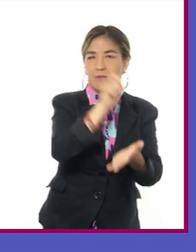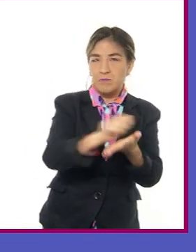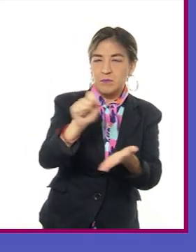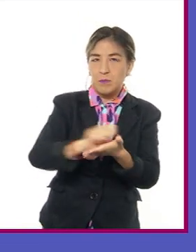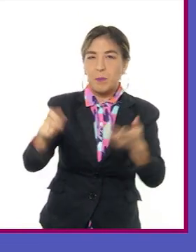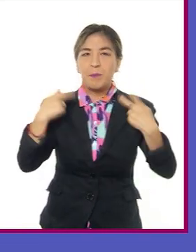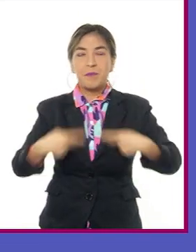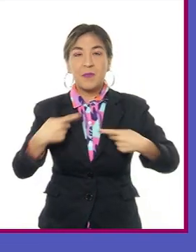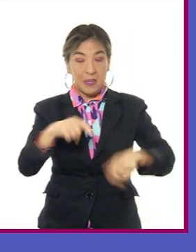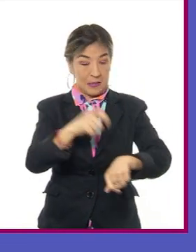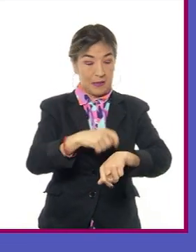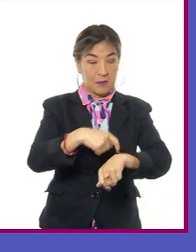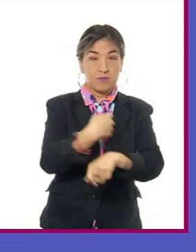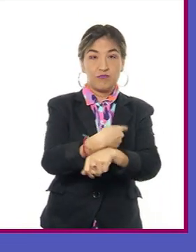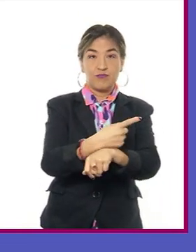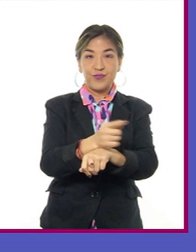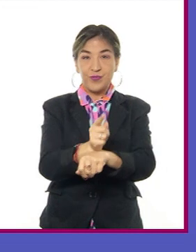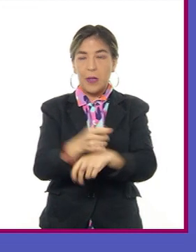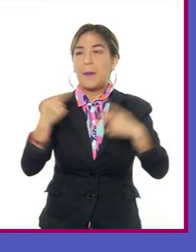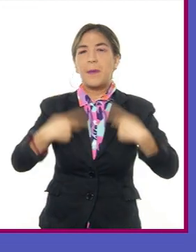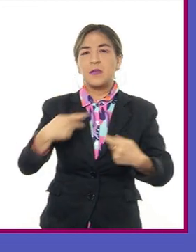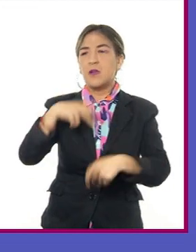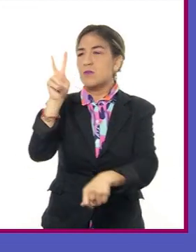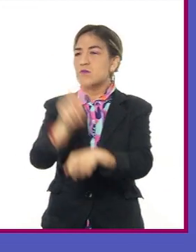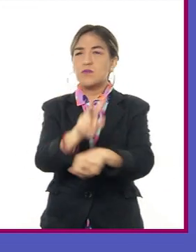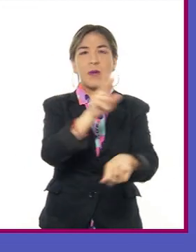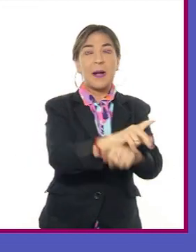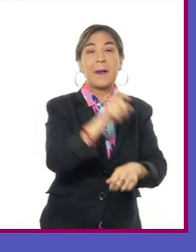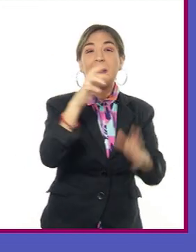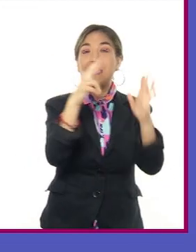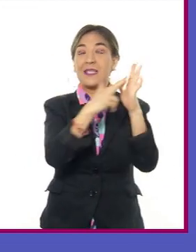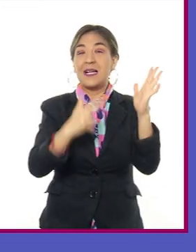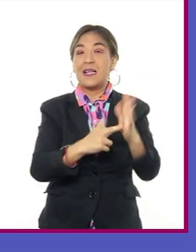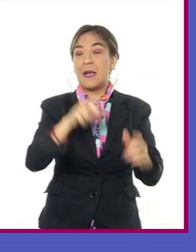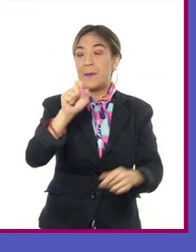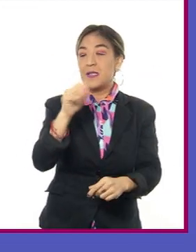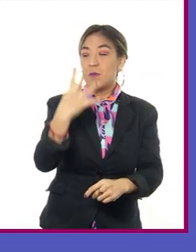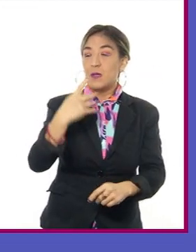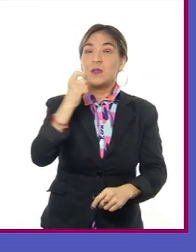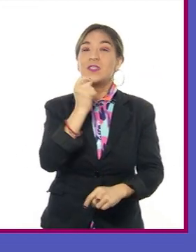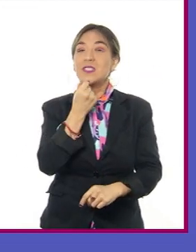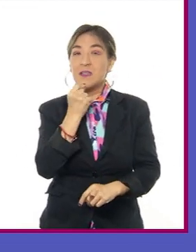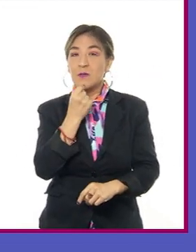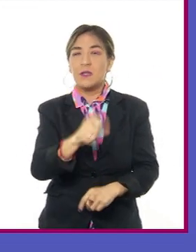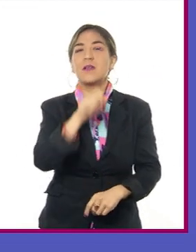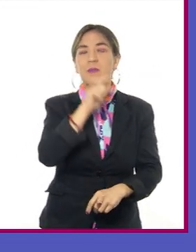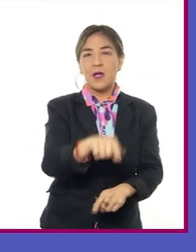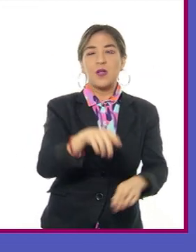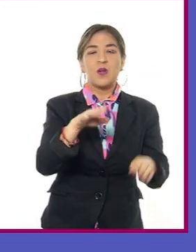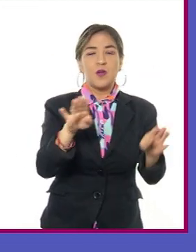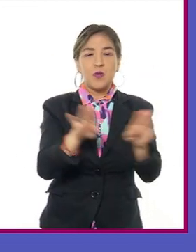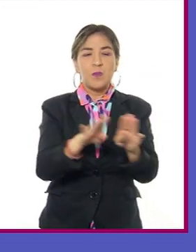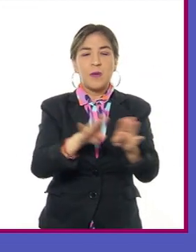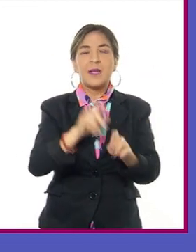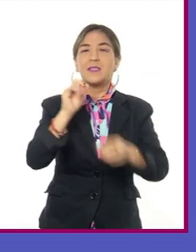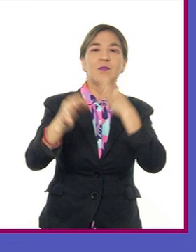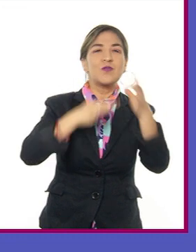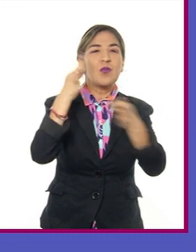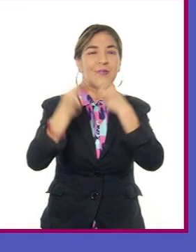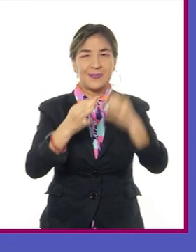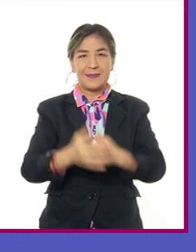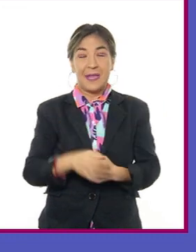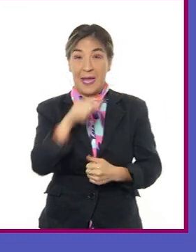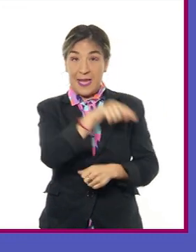el cronometrador, el operador de la regla de los 24 segundos y, si lo hay, el comisario. Desde